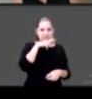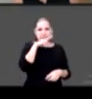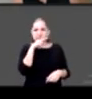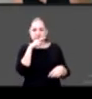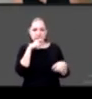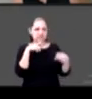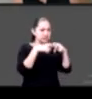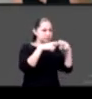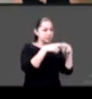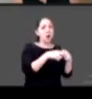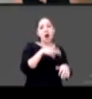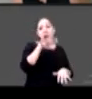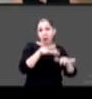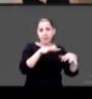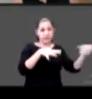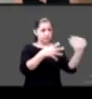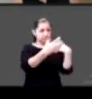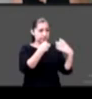favor.